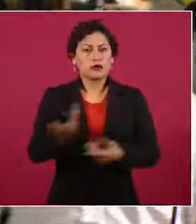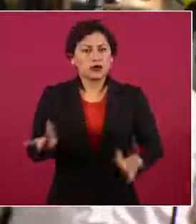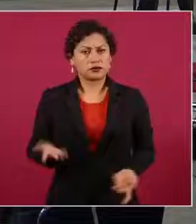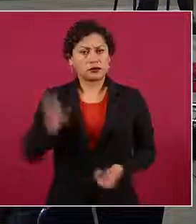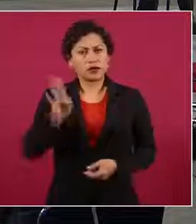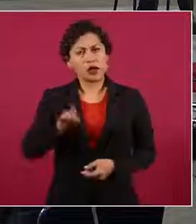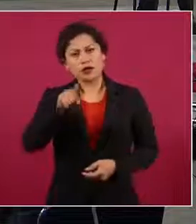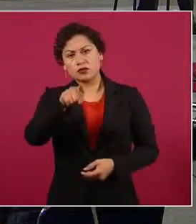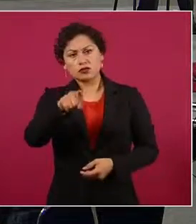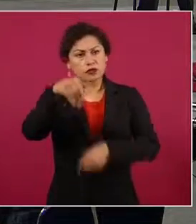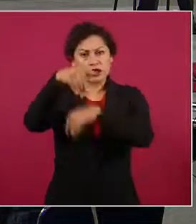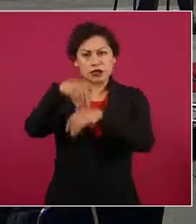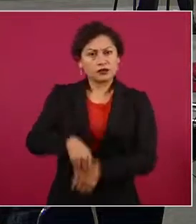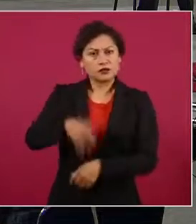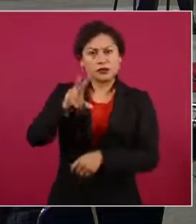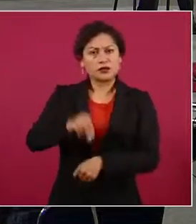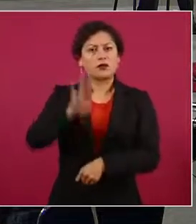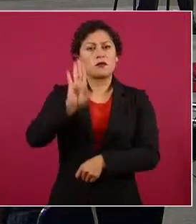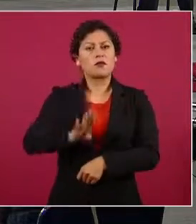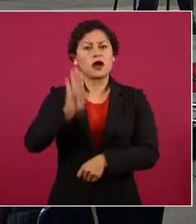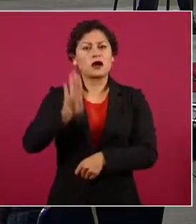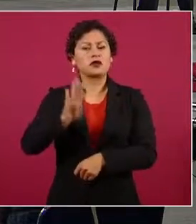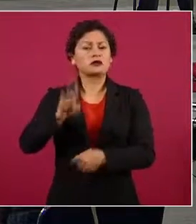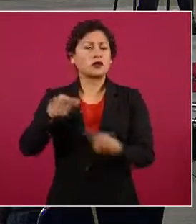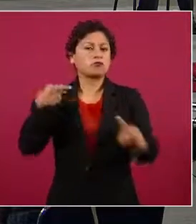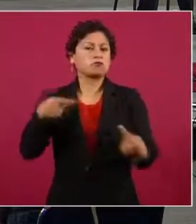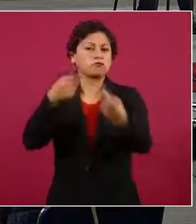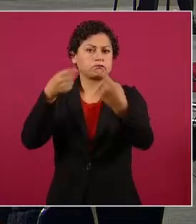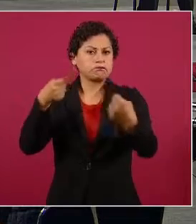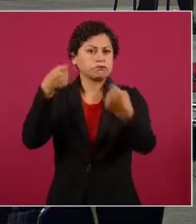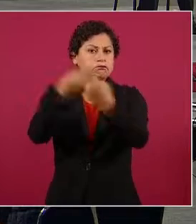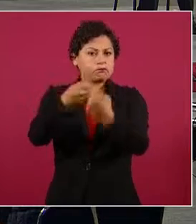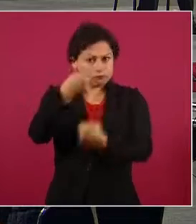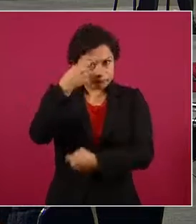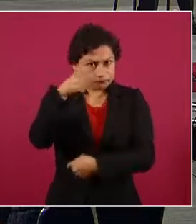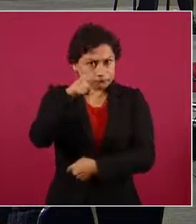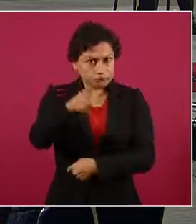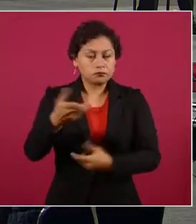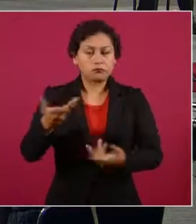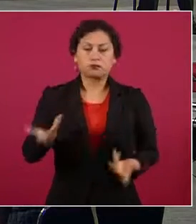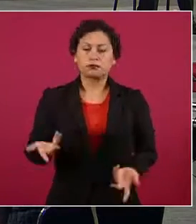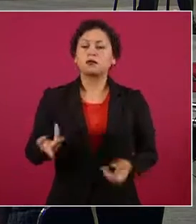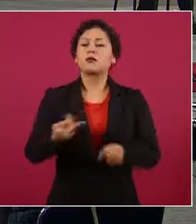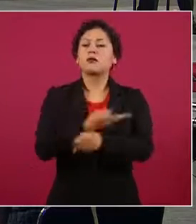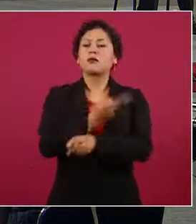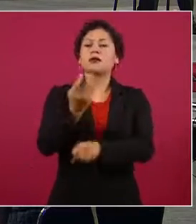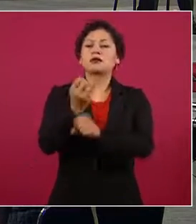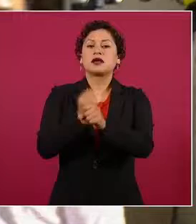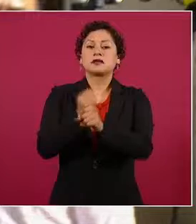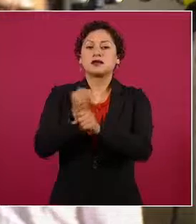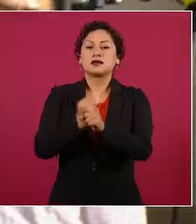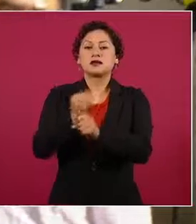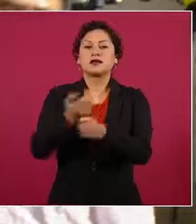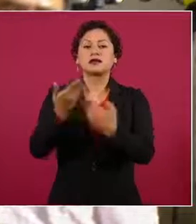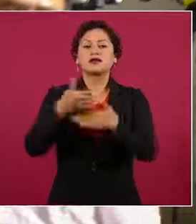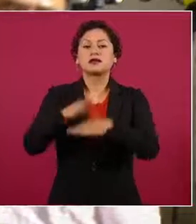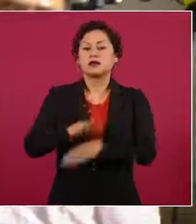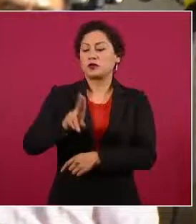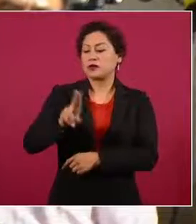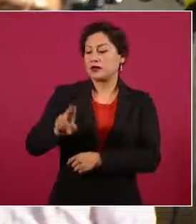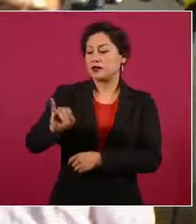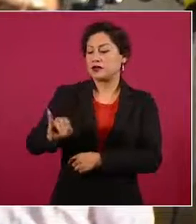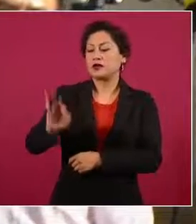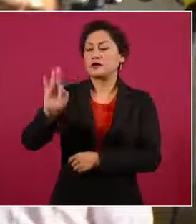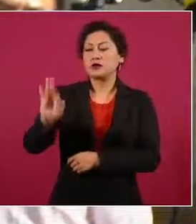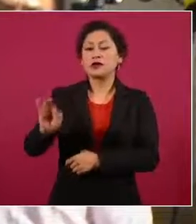Nacional, contra usted, con lo que usted representa. ¿Y en qué punto de la va la investigación de la Unidad de Inteligencia Financiera, de